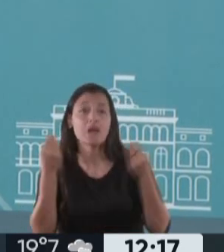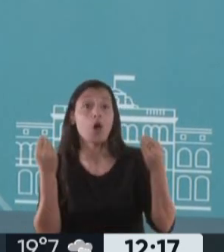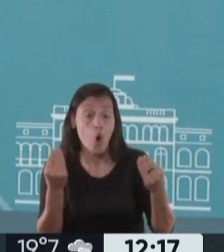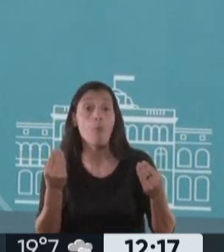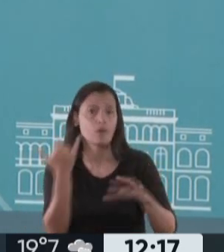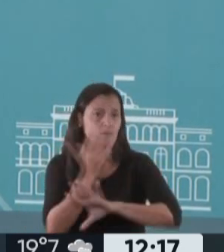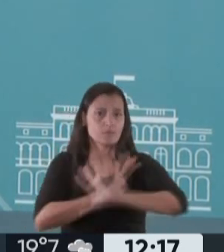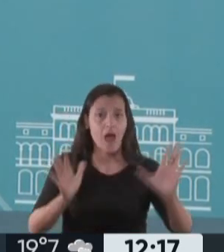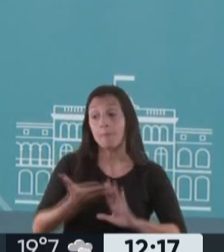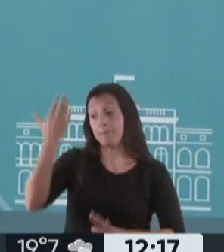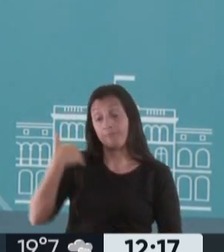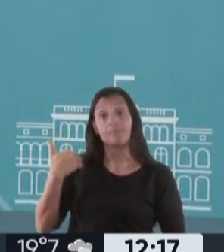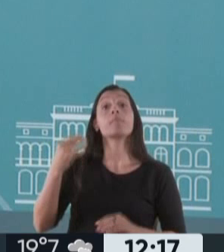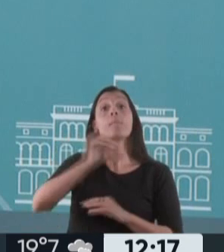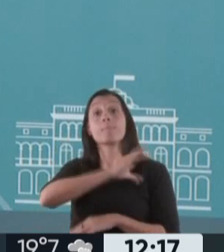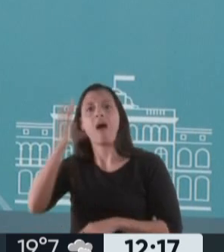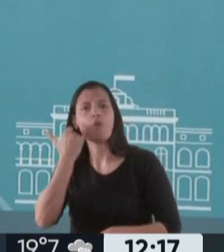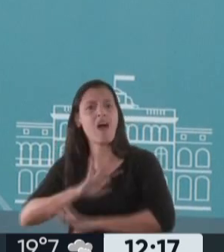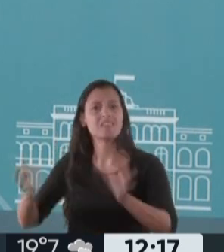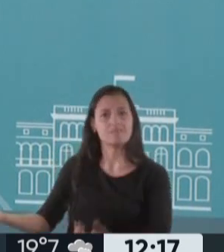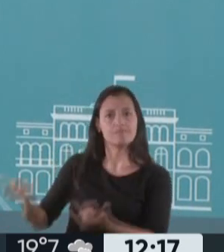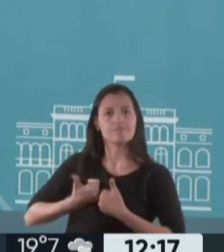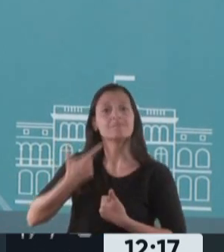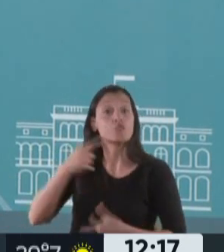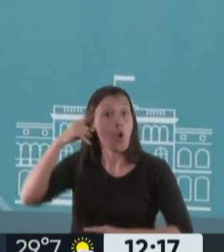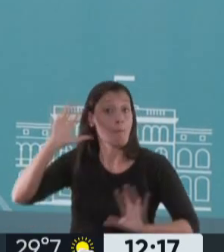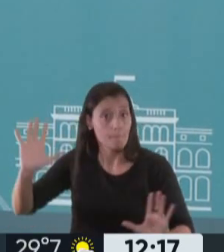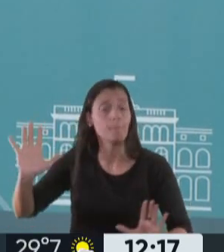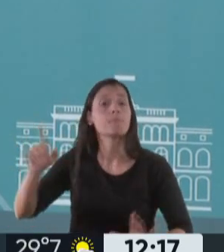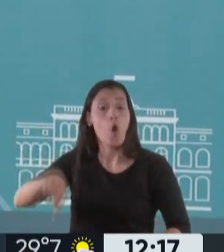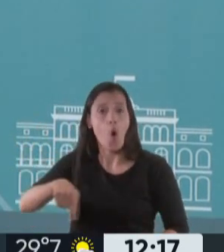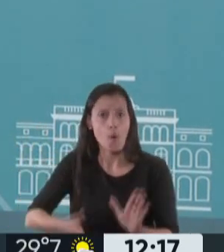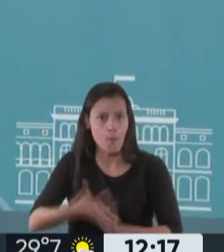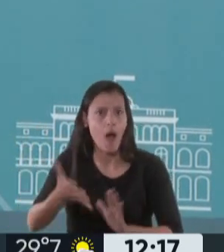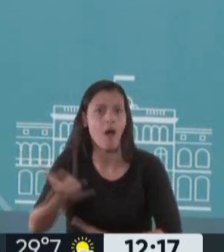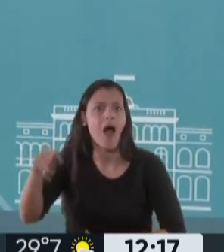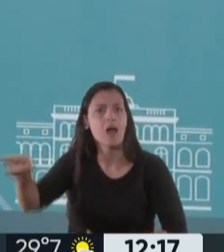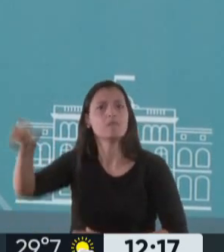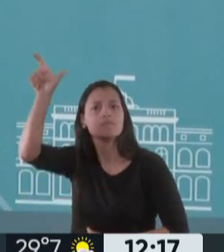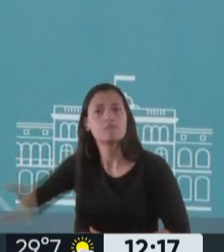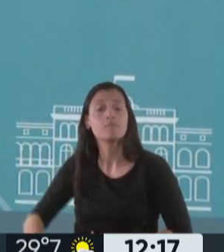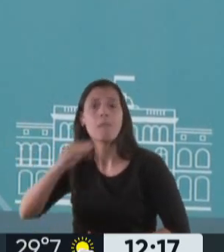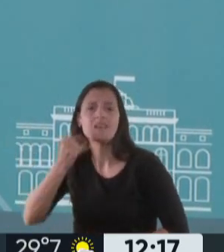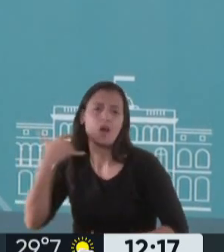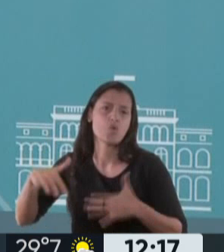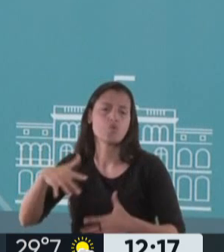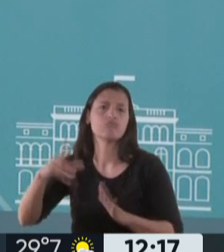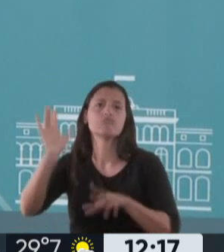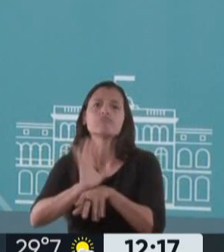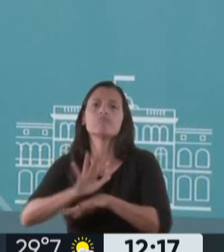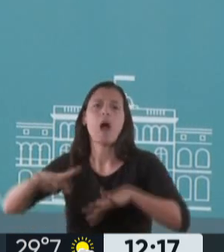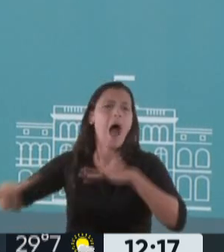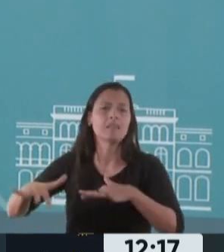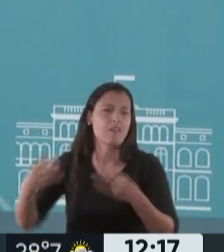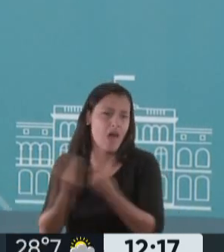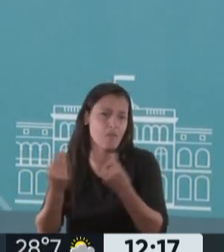Llegó en el transcurso de la madrugada, tengo entendido, y hoy tenía una agenda realmente muy compleja,